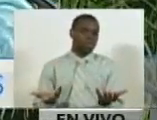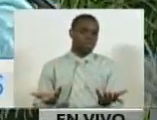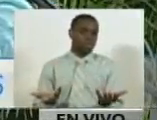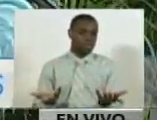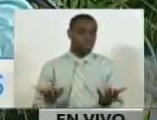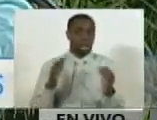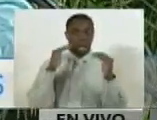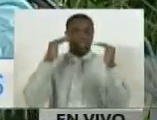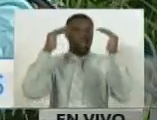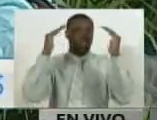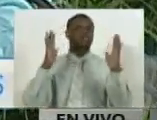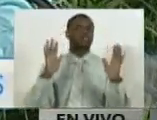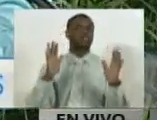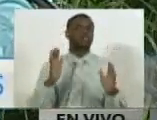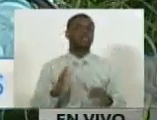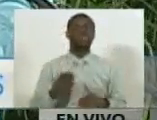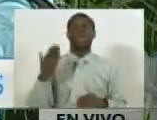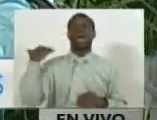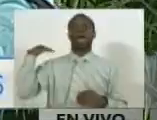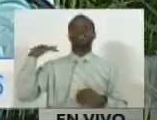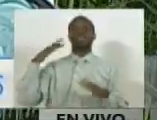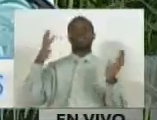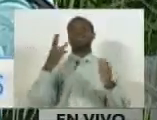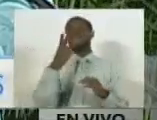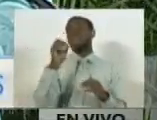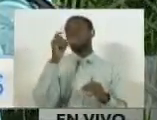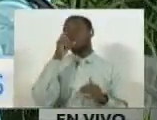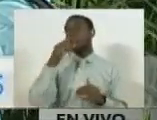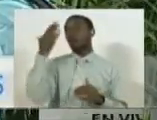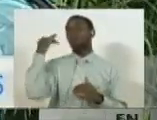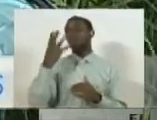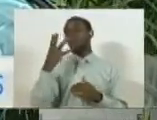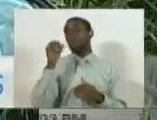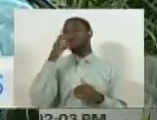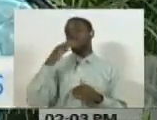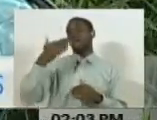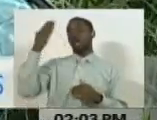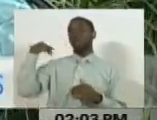Para nosotros era muy sencillo hace 30 años, ¿verdad? 40 años.